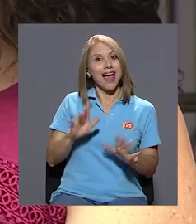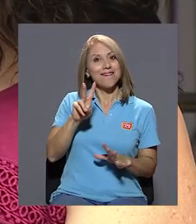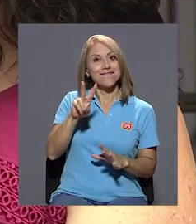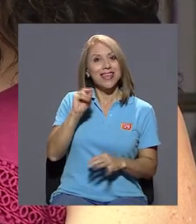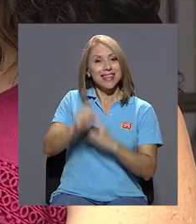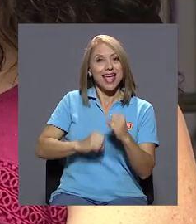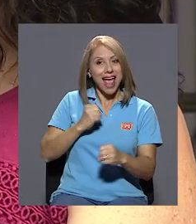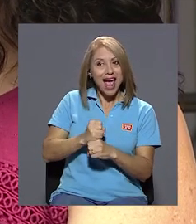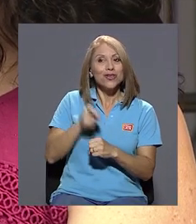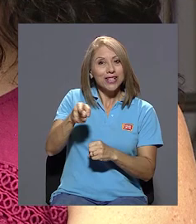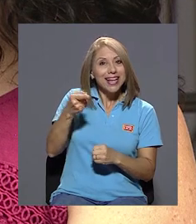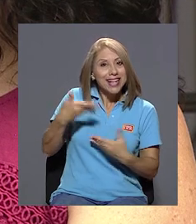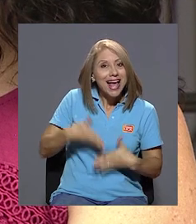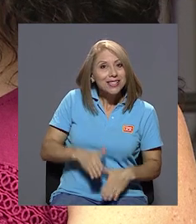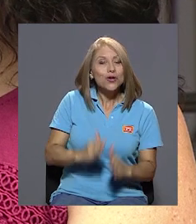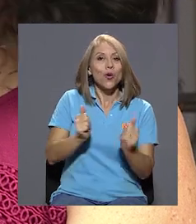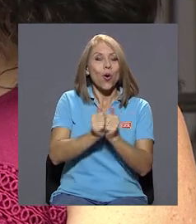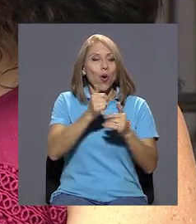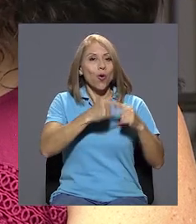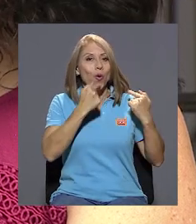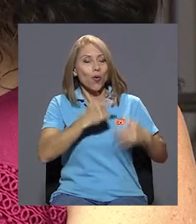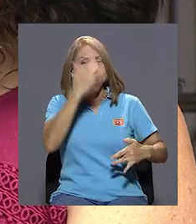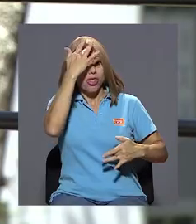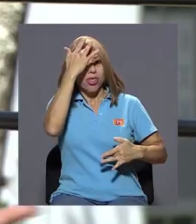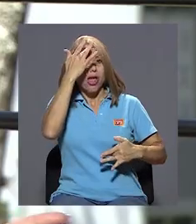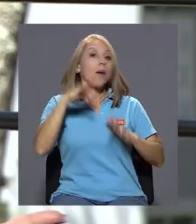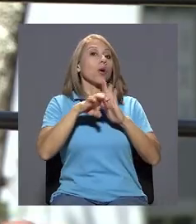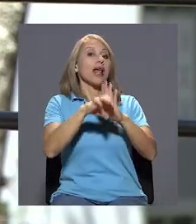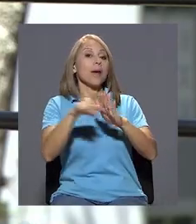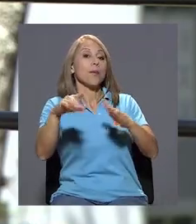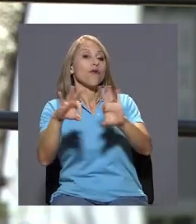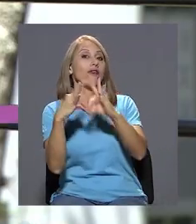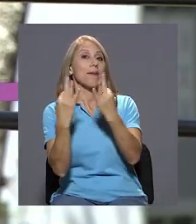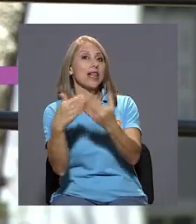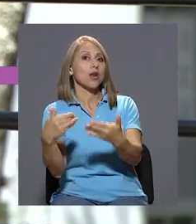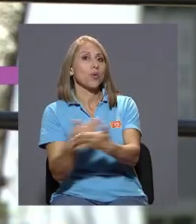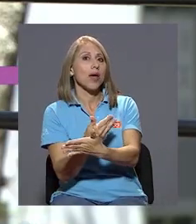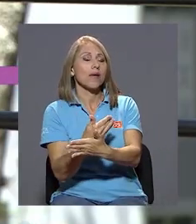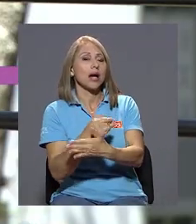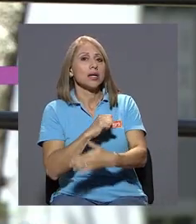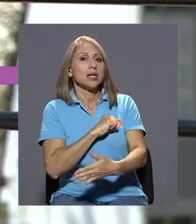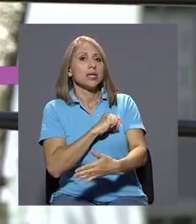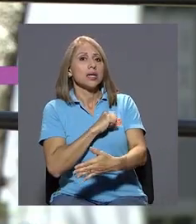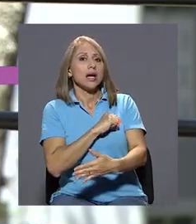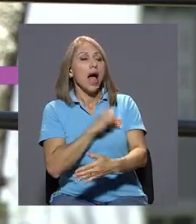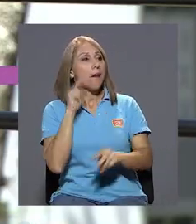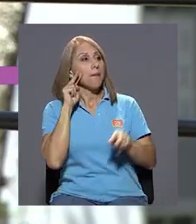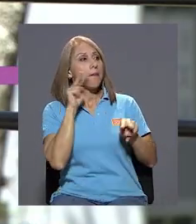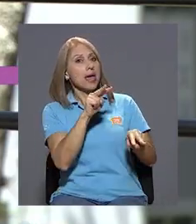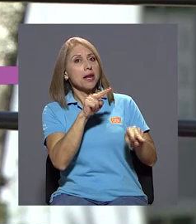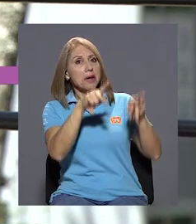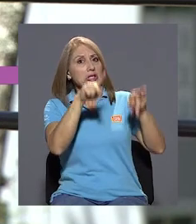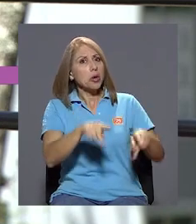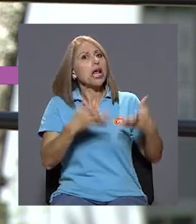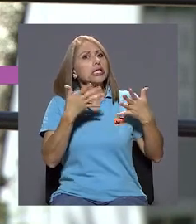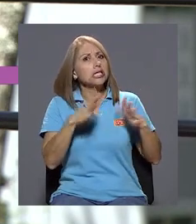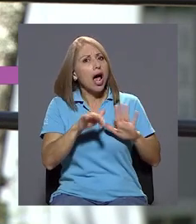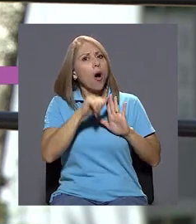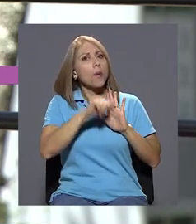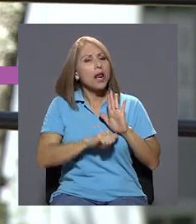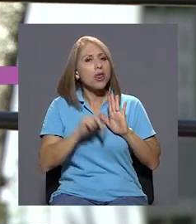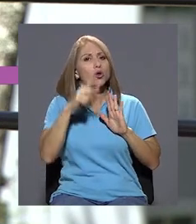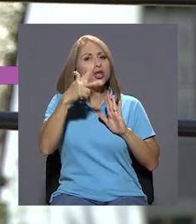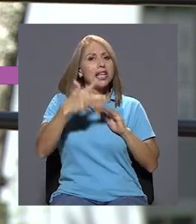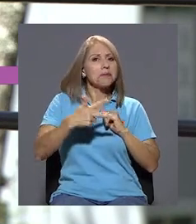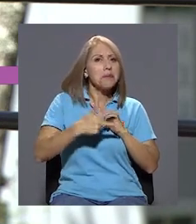una familia nueva, que es un mundo nuevo, una incertidumbre increíble, usted ver otra persona que ya ha sido operado 3 veces